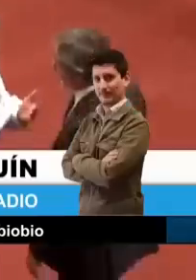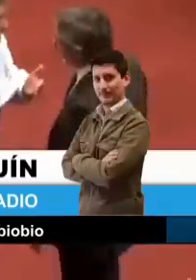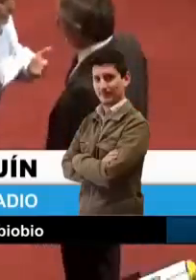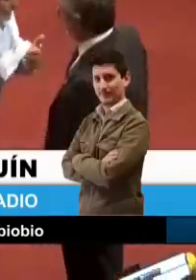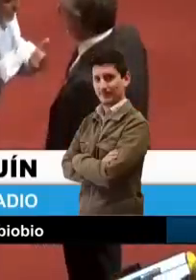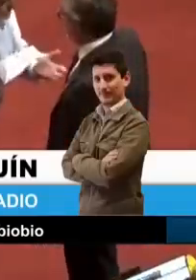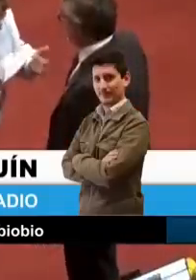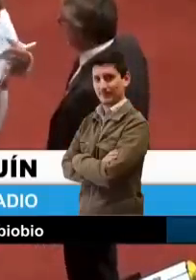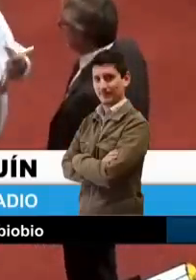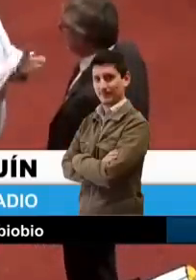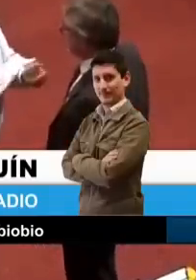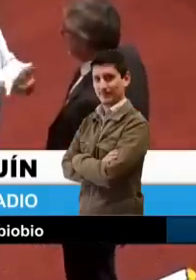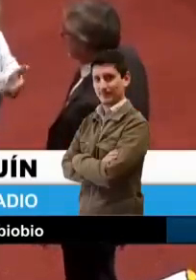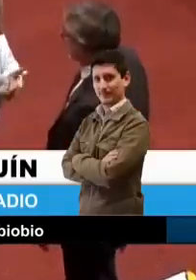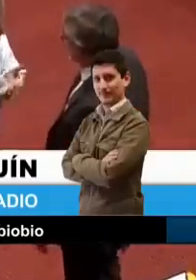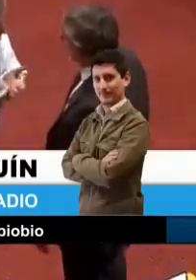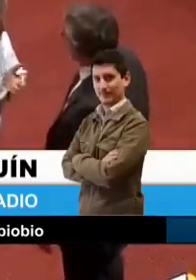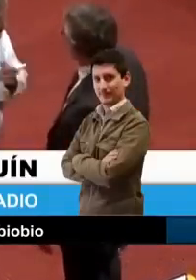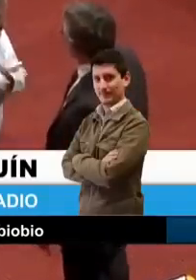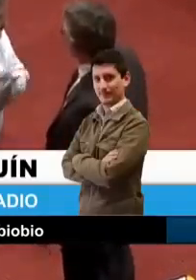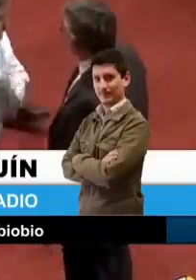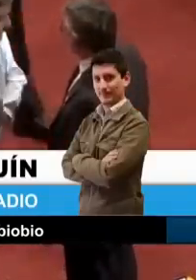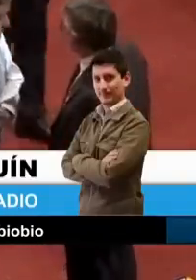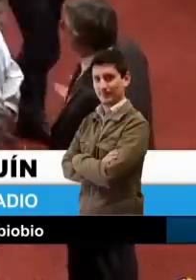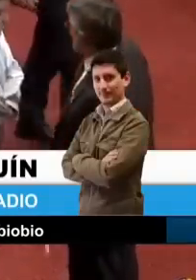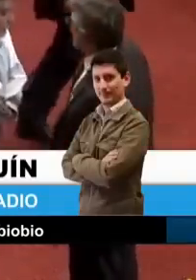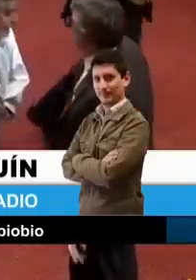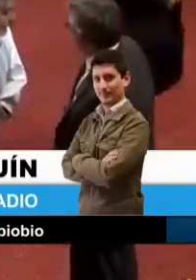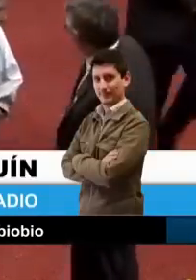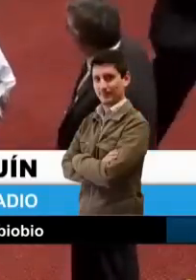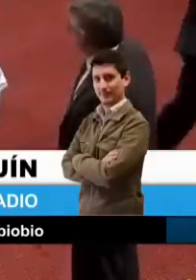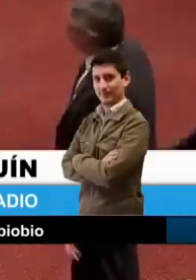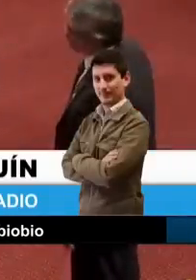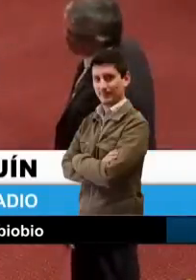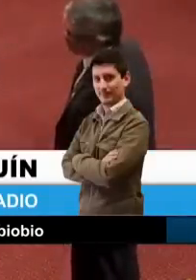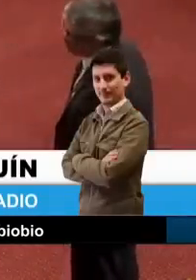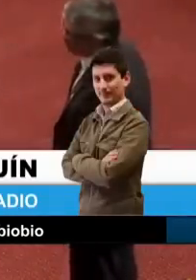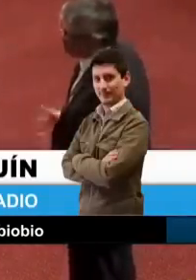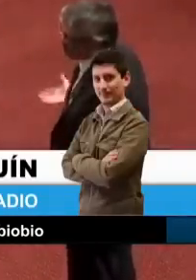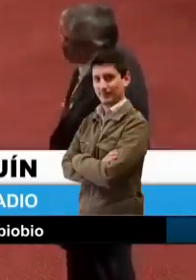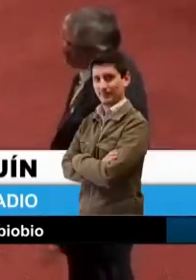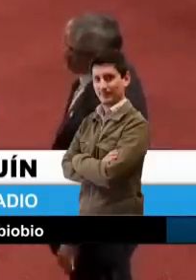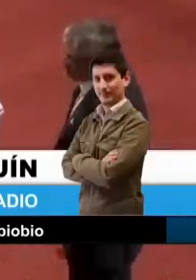Centro Democrático Unido, quienes se molestaron mucho por el ninguneo a su posición. A ellos han sido tratados de alguna manera